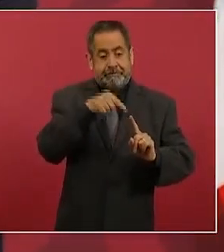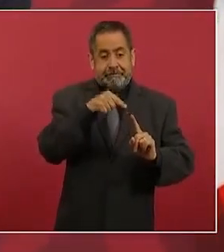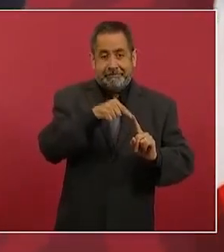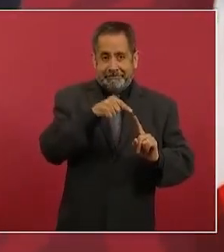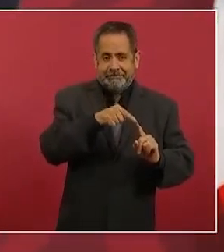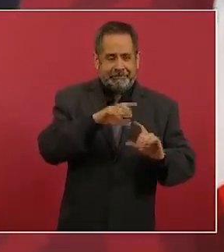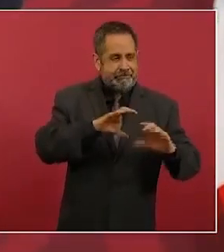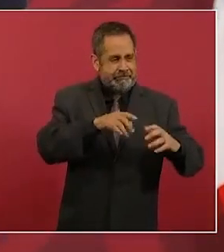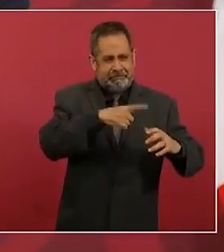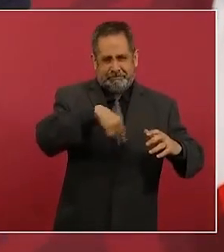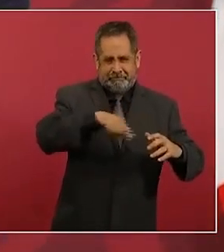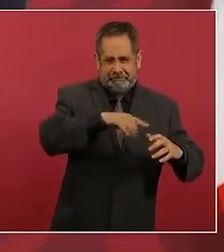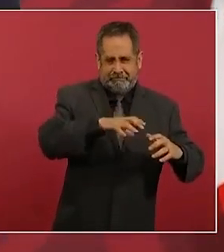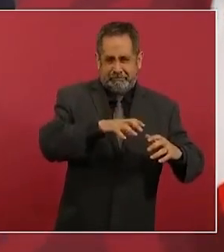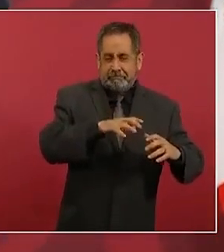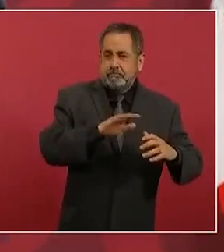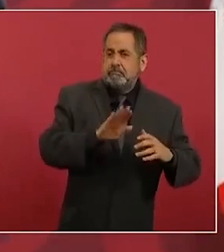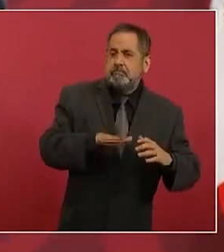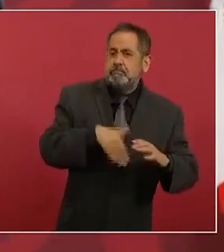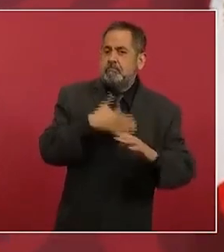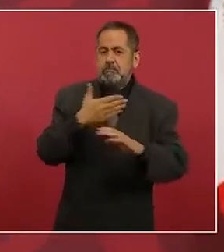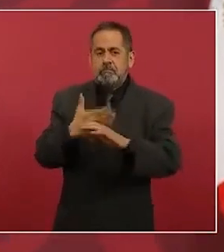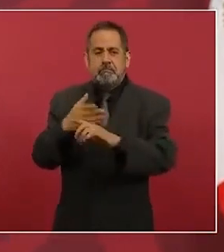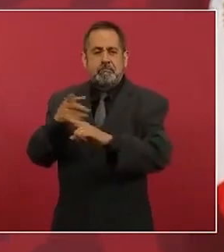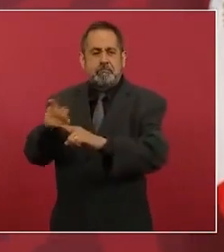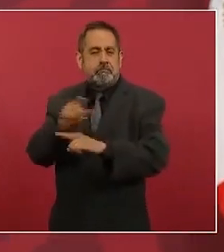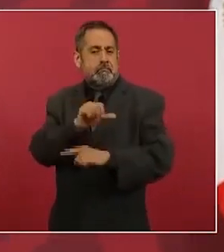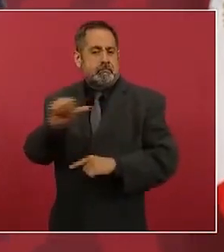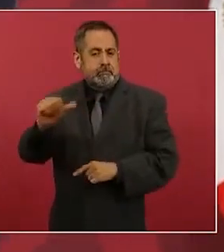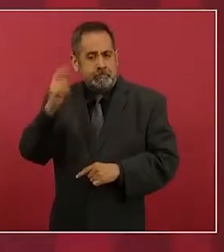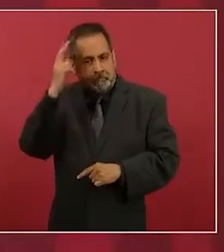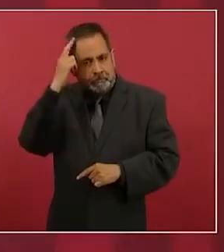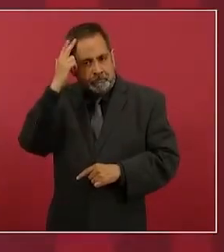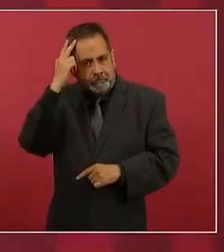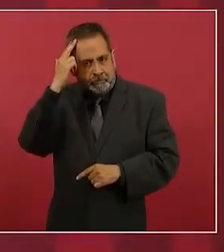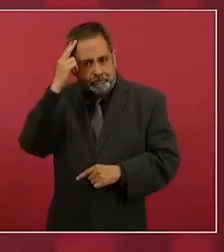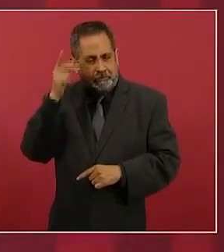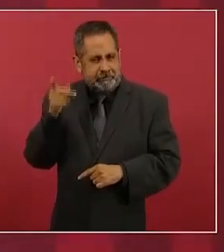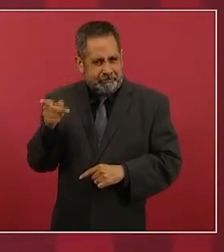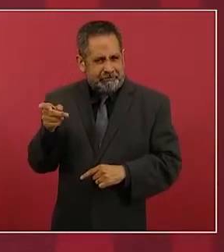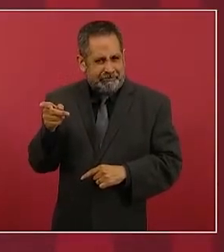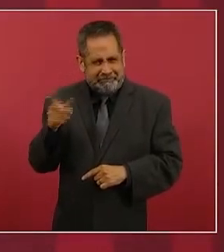enfrentar a la dictadura porfirista,